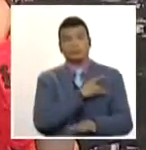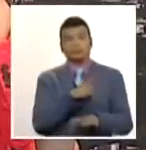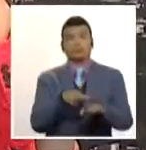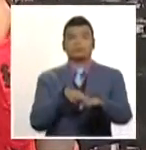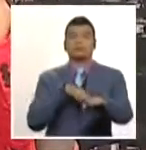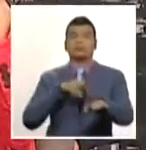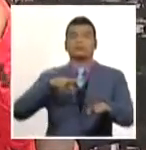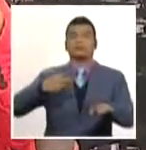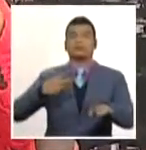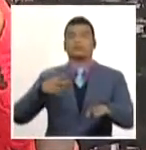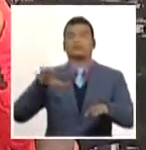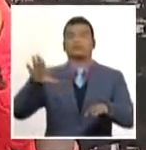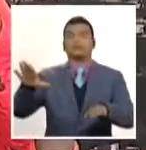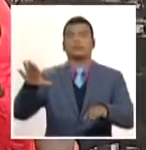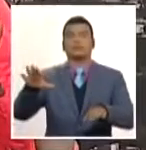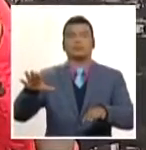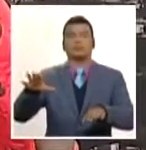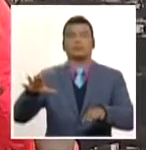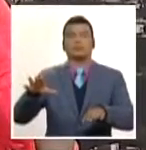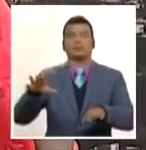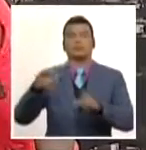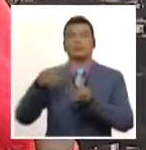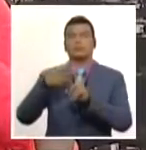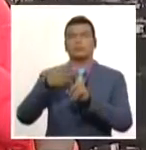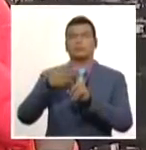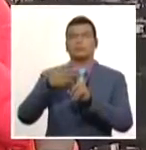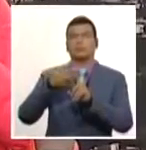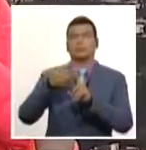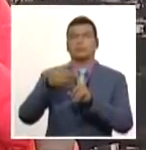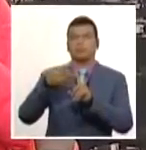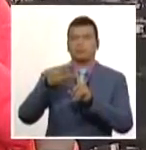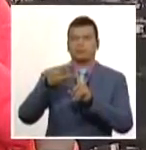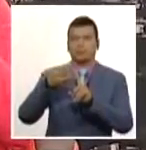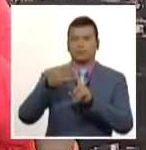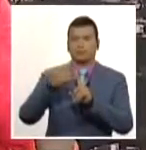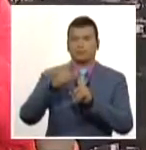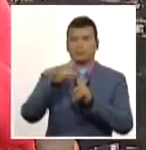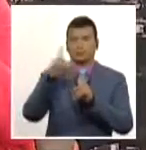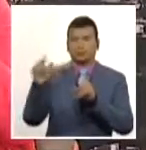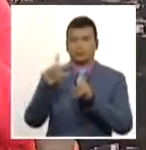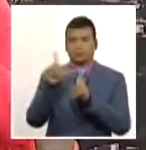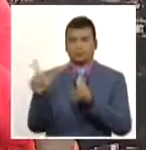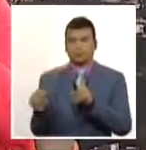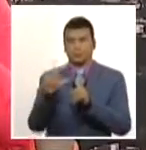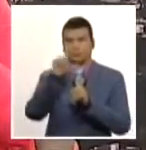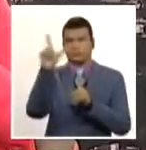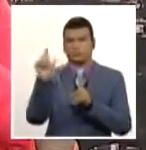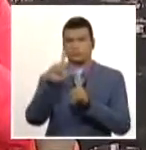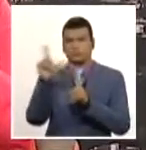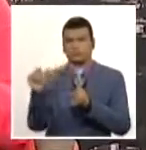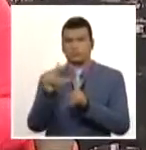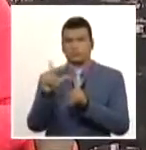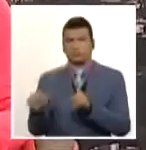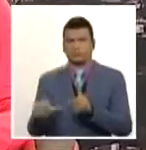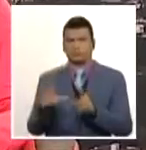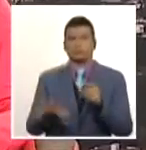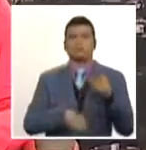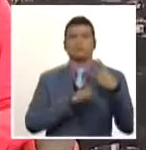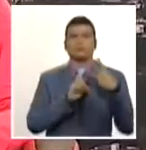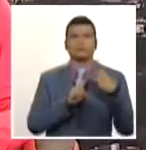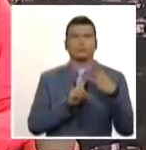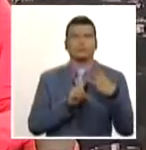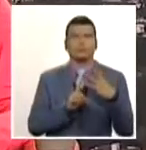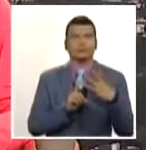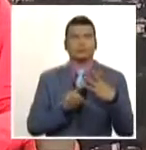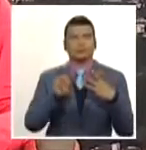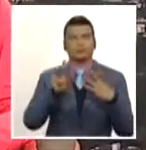trancón lo encuentras en Jardín Plaza, en la 100 con 16. Y sí, el tercer trancón me tocó aquí en la 39